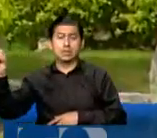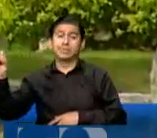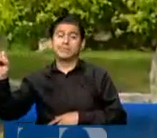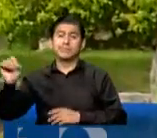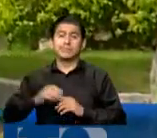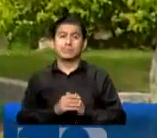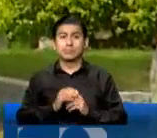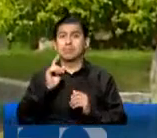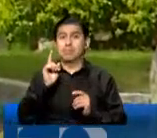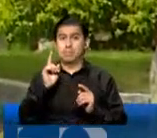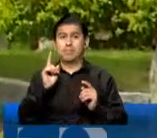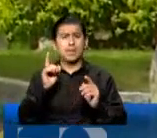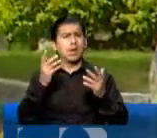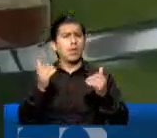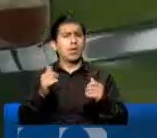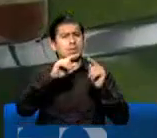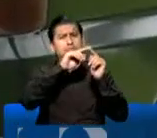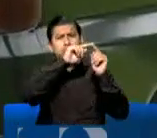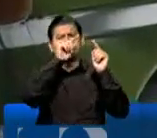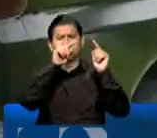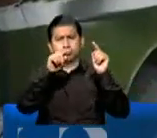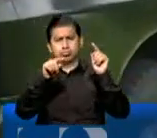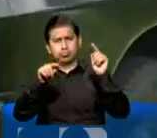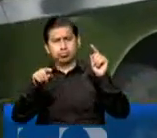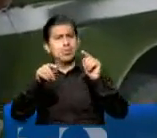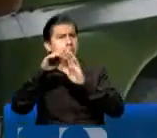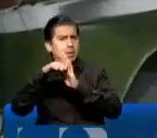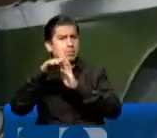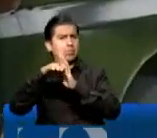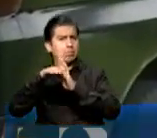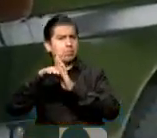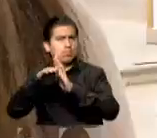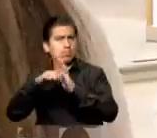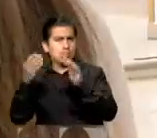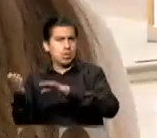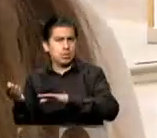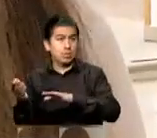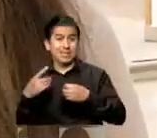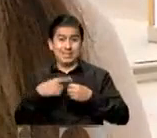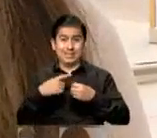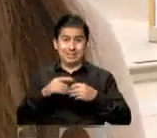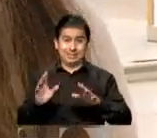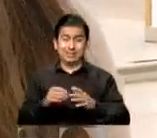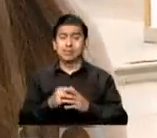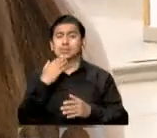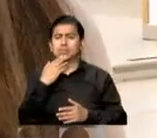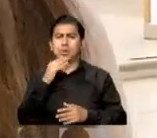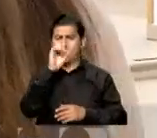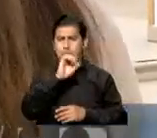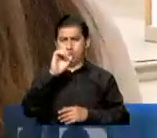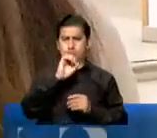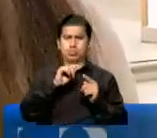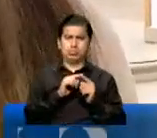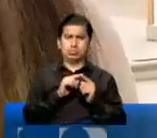las cifras empezaron a descender desde el mes de septiembre, en Quito, por ejemplo. Es así que en lo que vamos de octubre